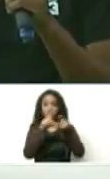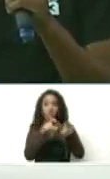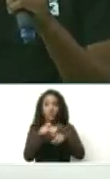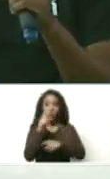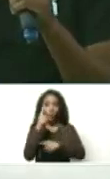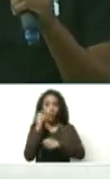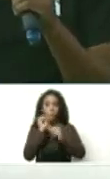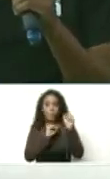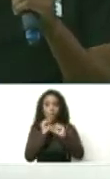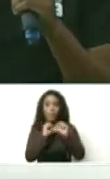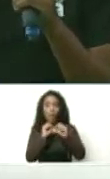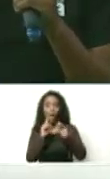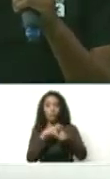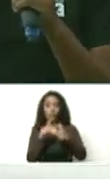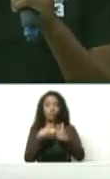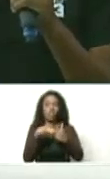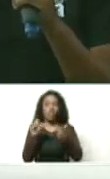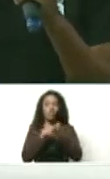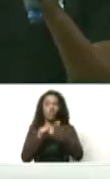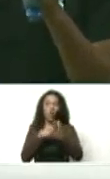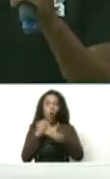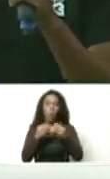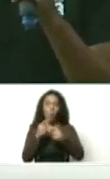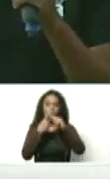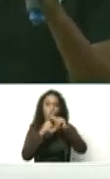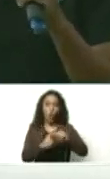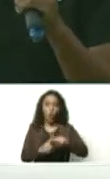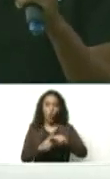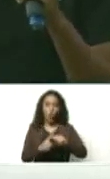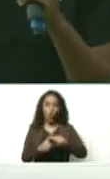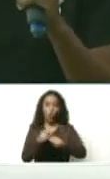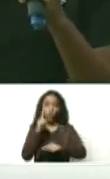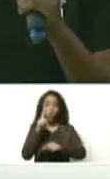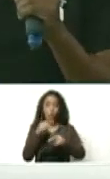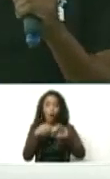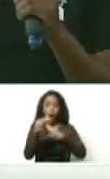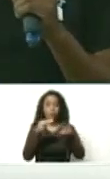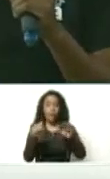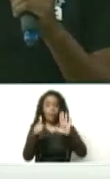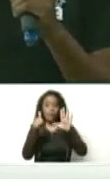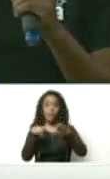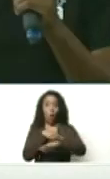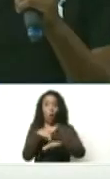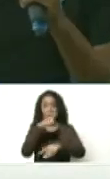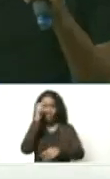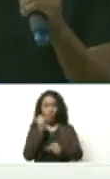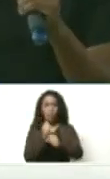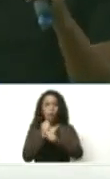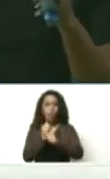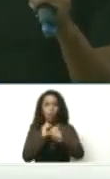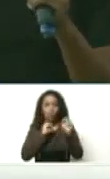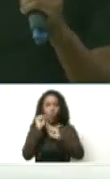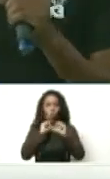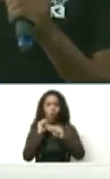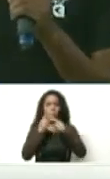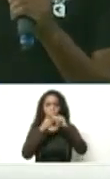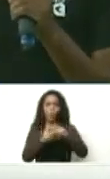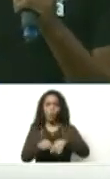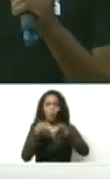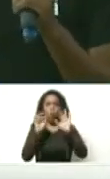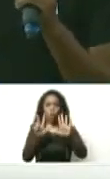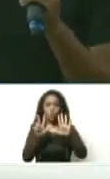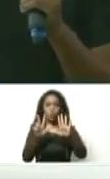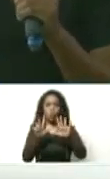máquina. Entonces, ¿de dónde saca? Si usted saca la cuenta, una hectárea se lleva 6 horas de trabajo de un tractor. Si usted lo multiplica por